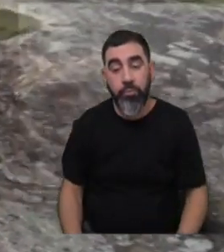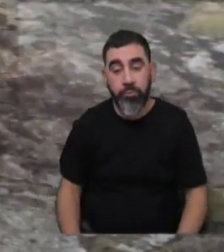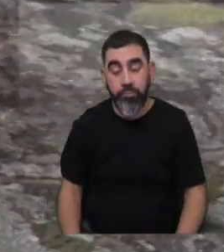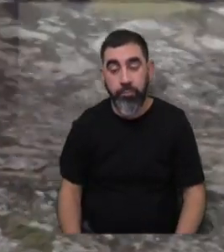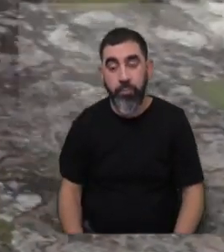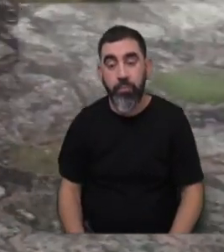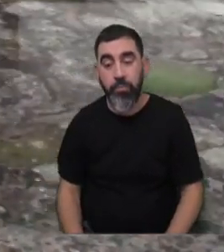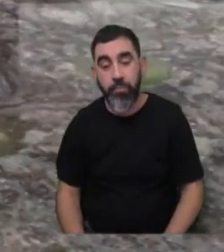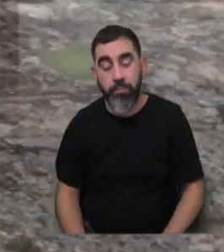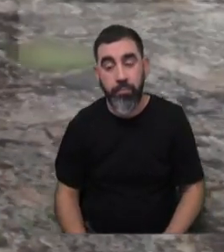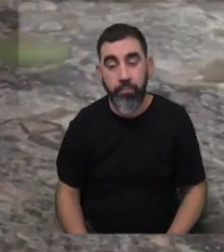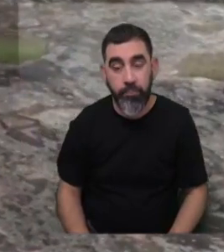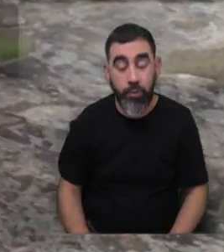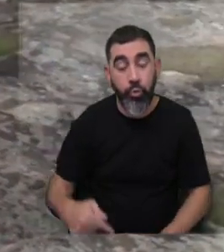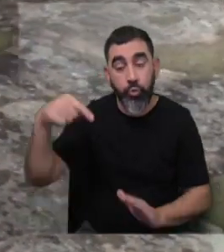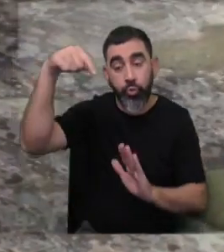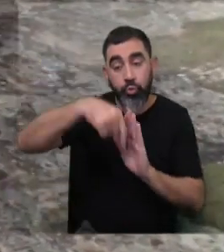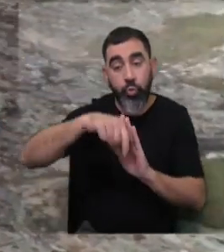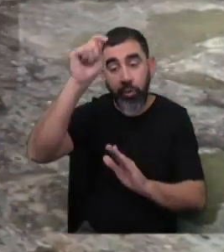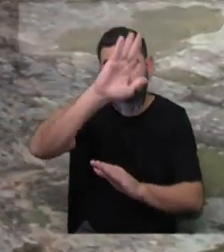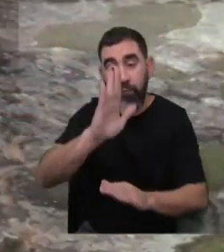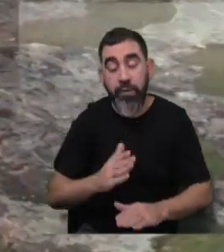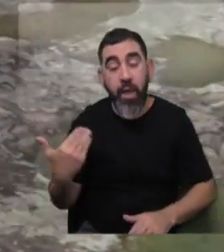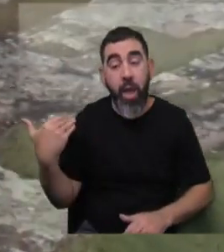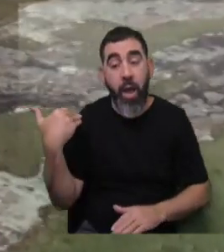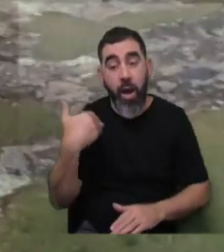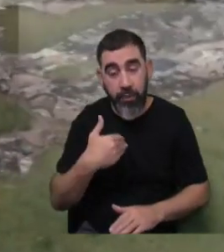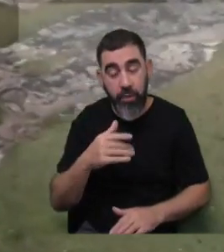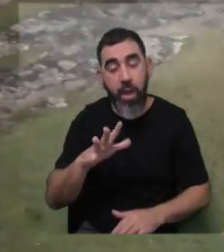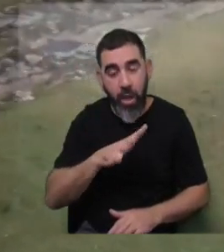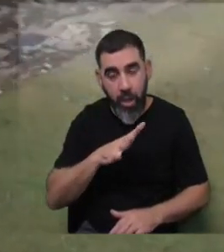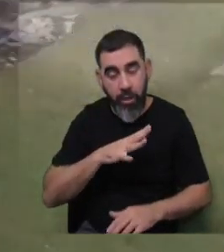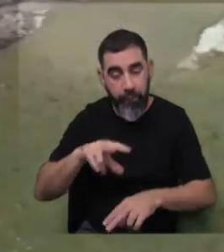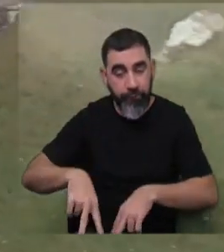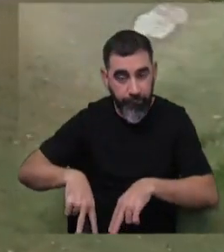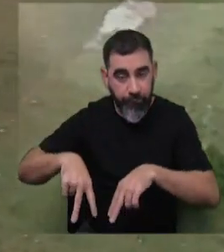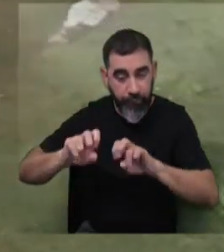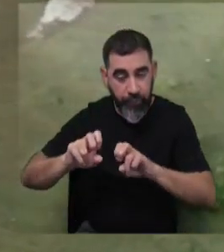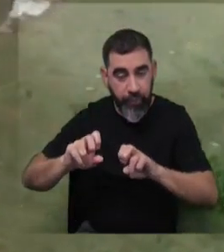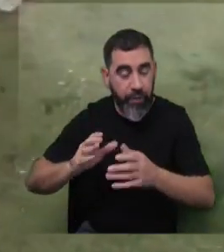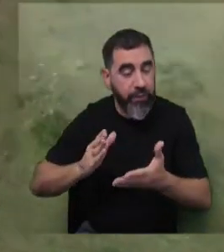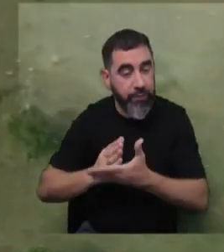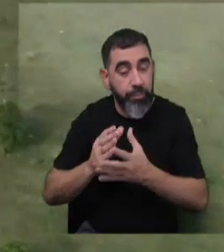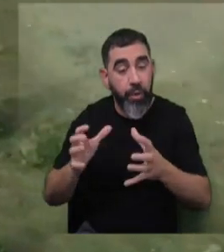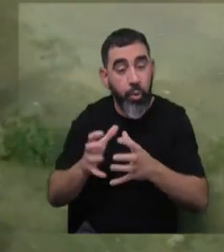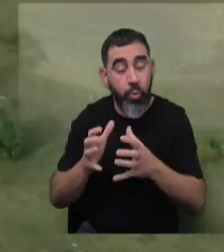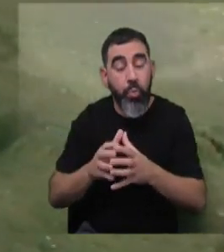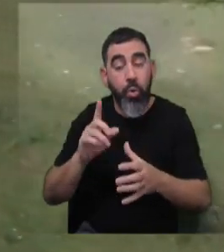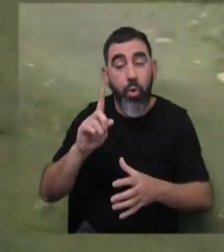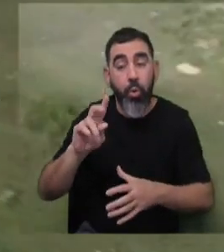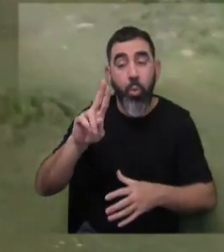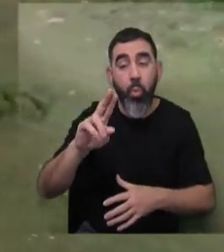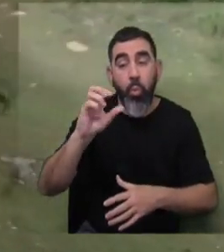qué? Porque en el sur de Brasil y en Argentina, que son lugares donde se ha investigado tradicionalmente a estos grupos guaraníes, no